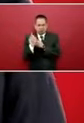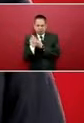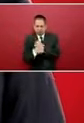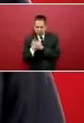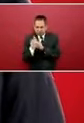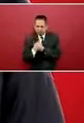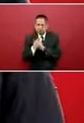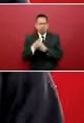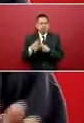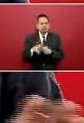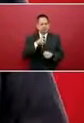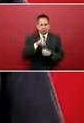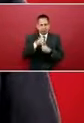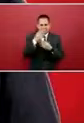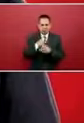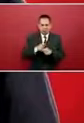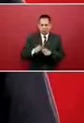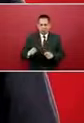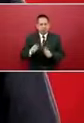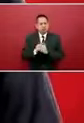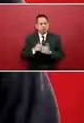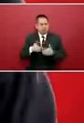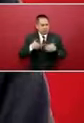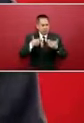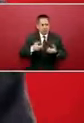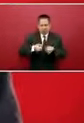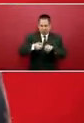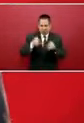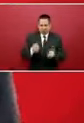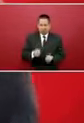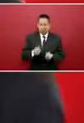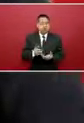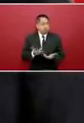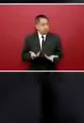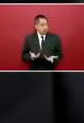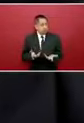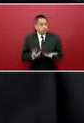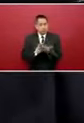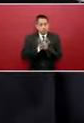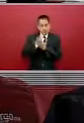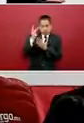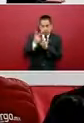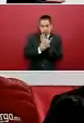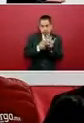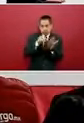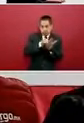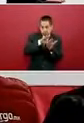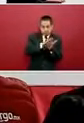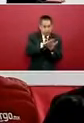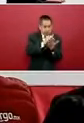automatizado, confiable, y todos estos padrones